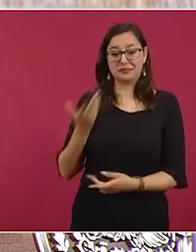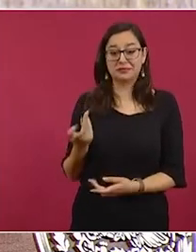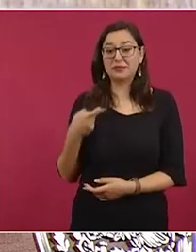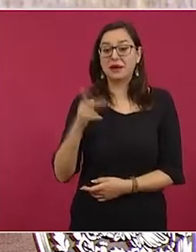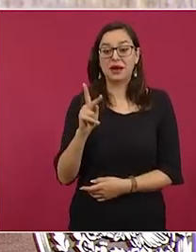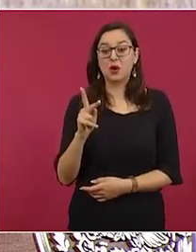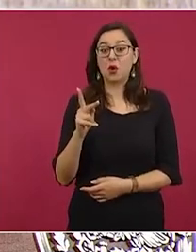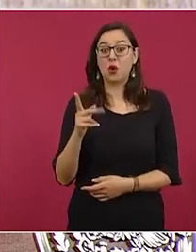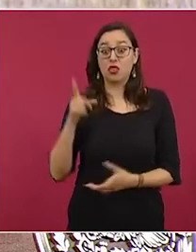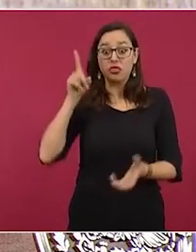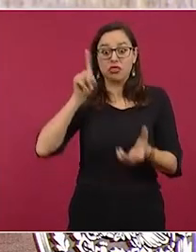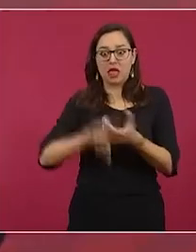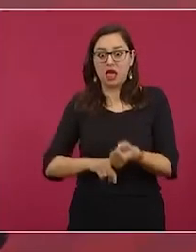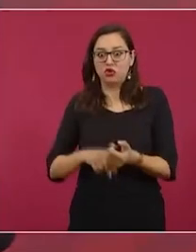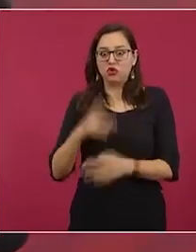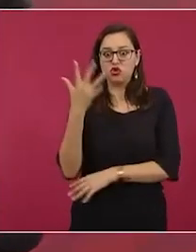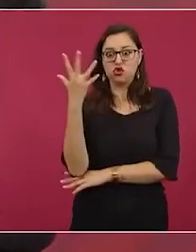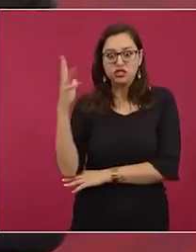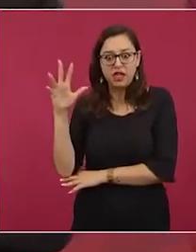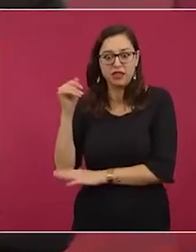distinguen sobre esto.